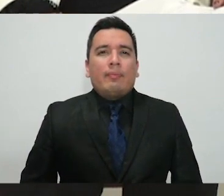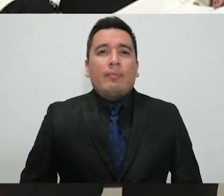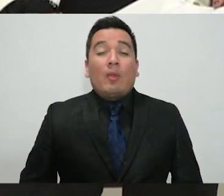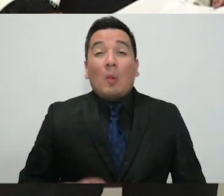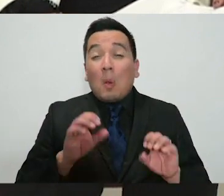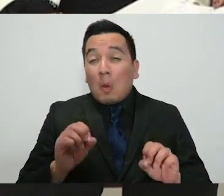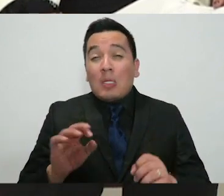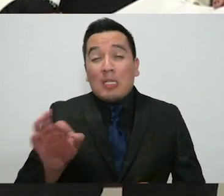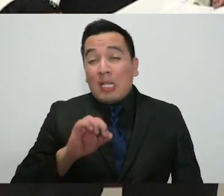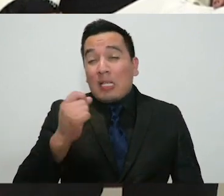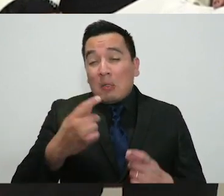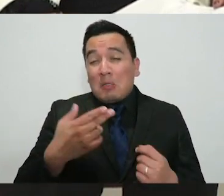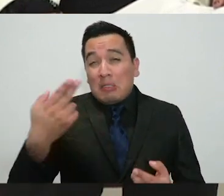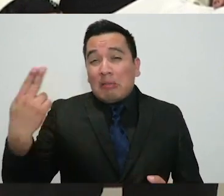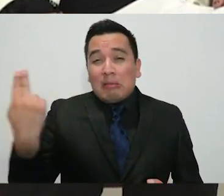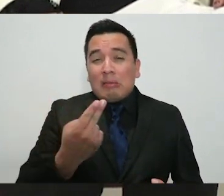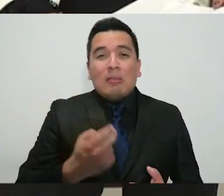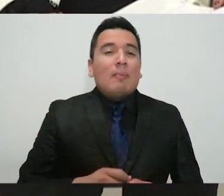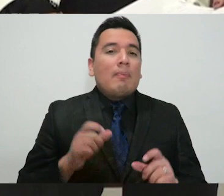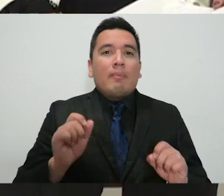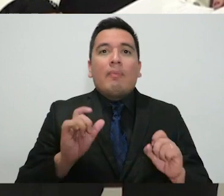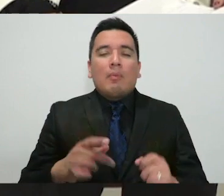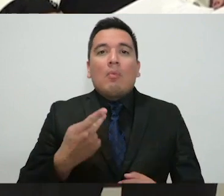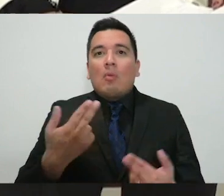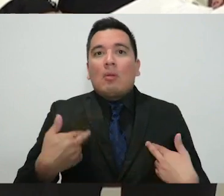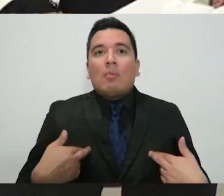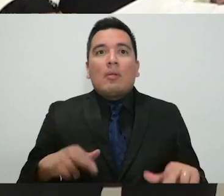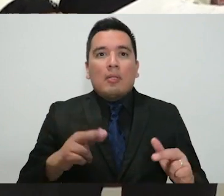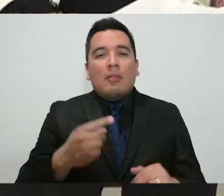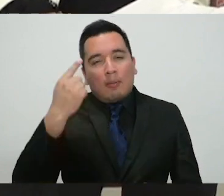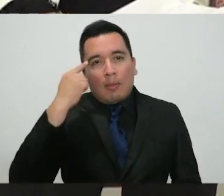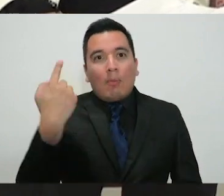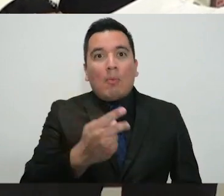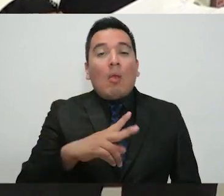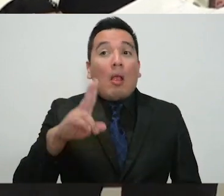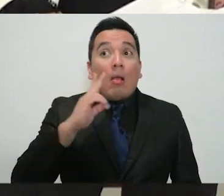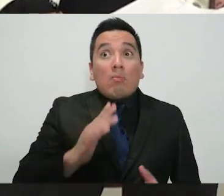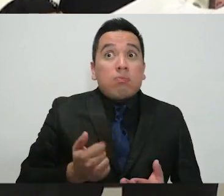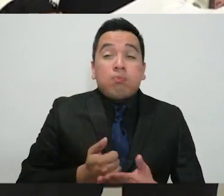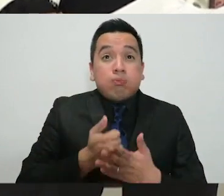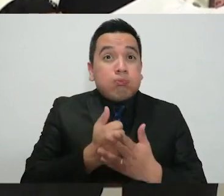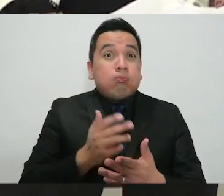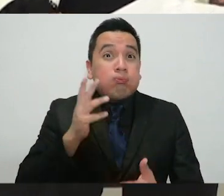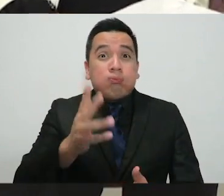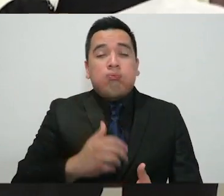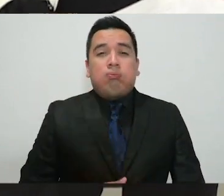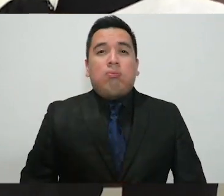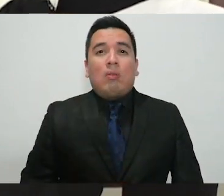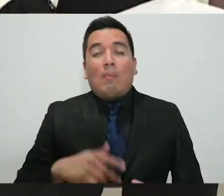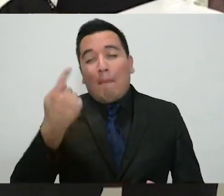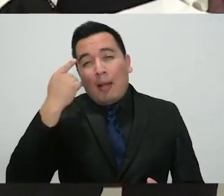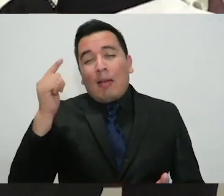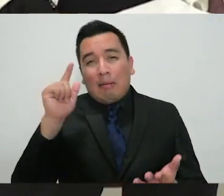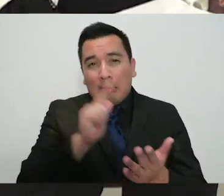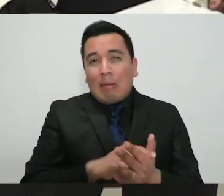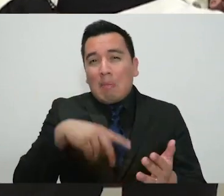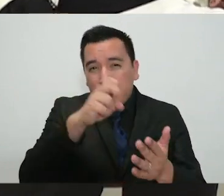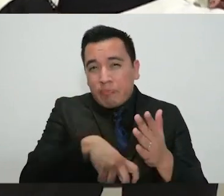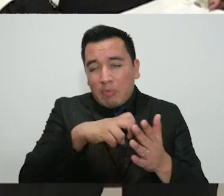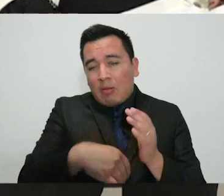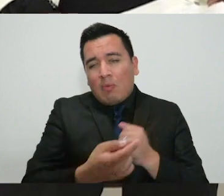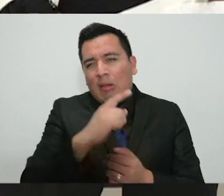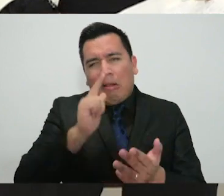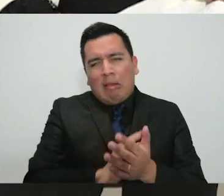necesitan también sus representantes para que ellos les abran camino en las leyes que hoy son leyes muy viejas